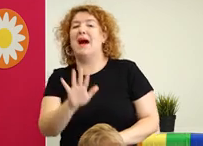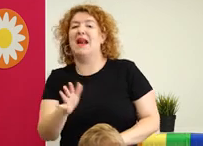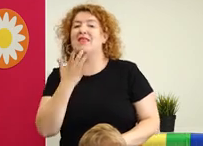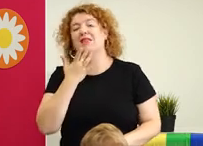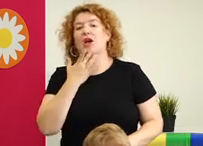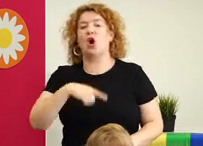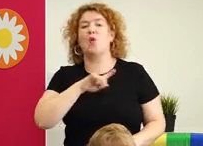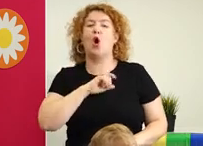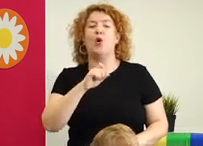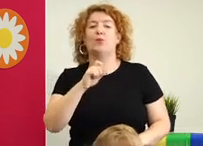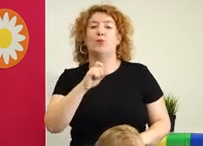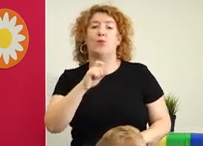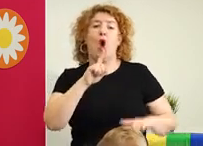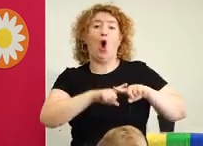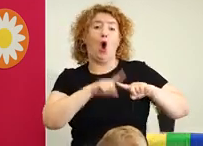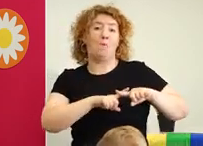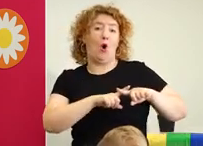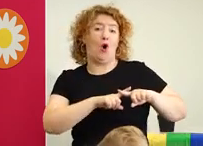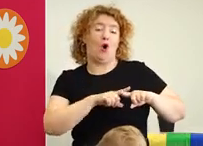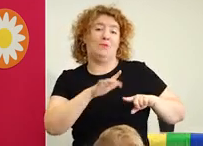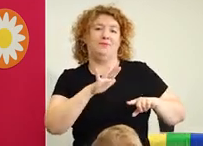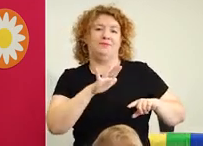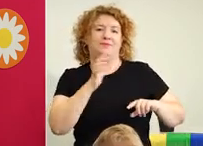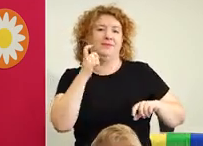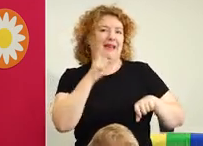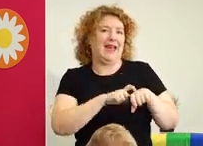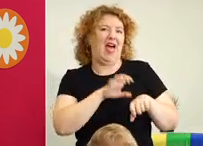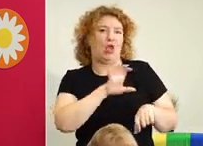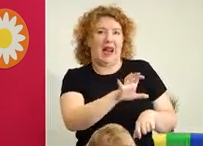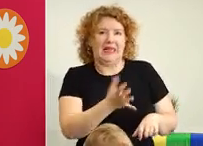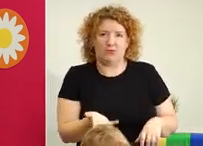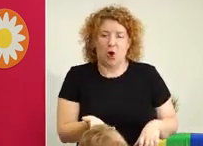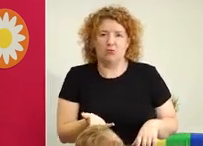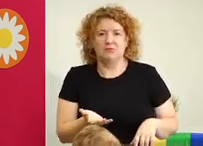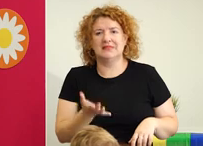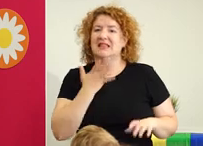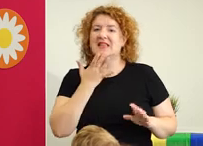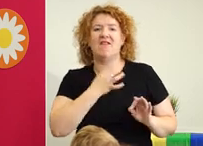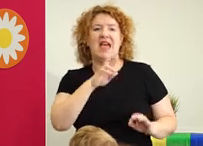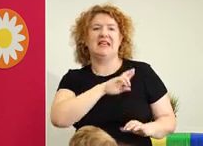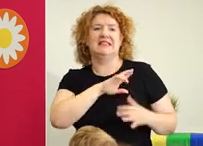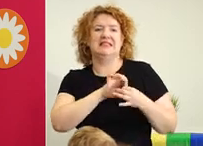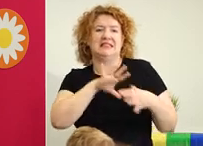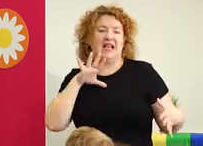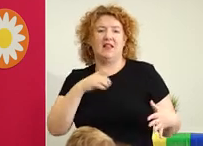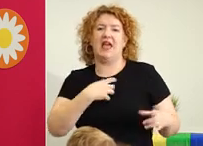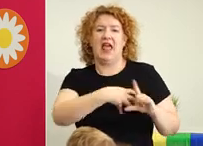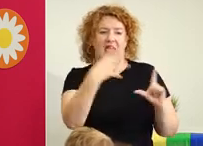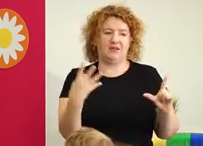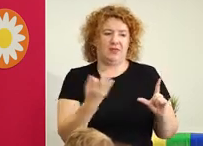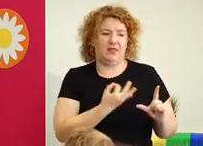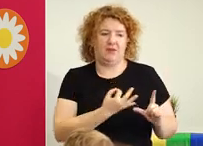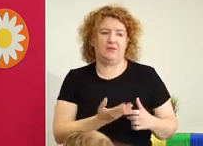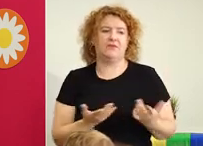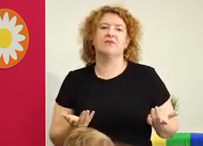el homonacionalismo hay que ser secular para poder ser LGTB, ¿no? Todo lo que tiene que ver con el credo religioso